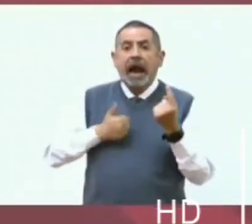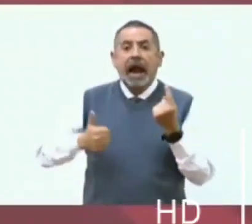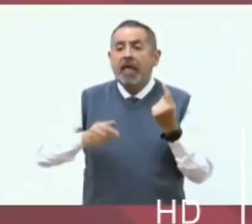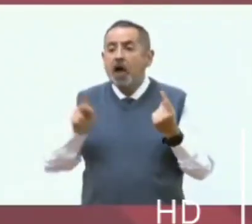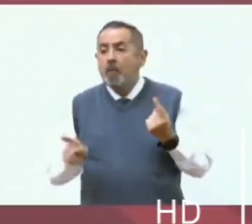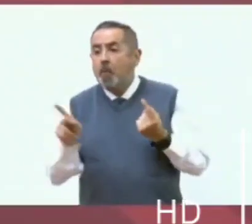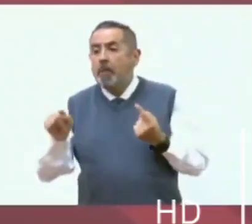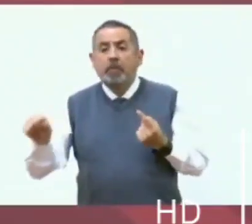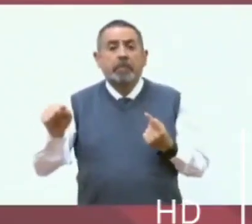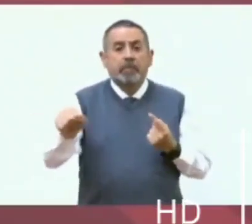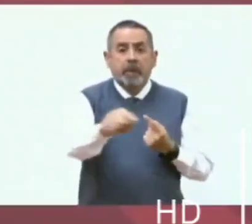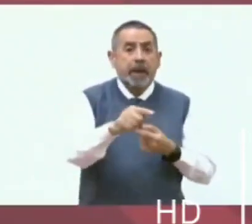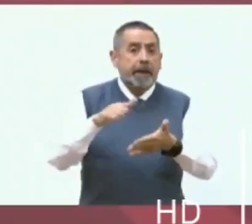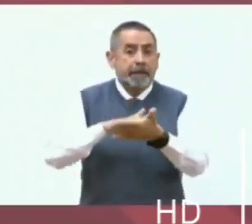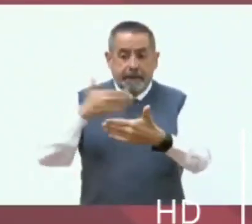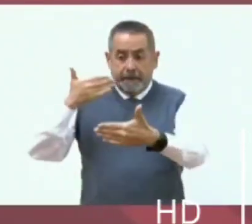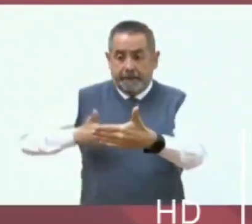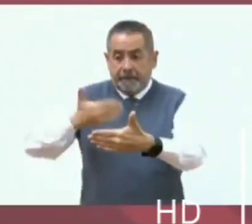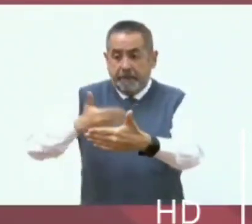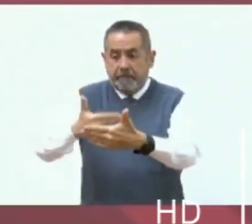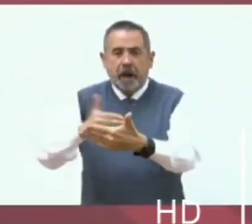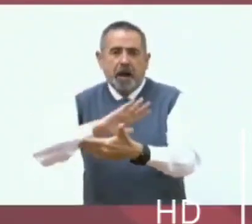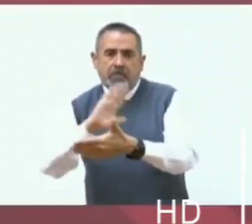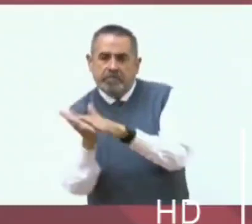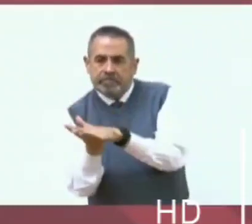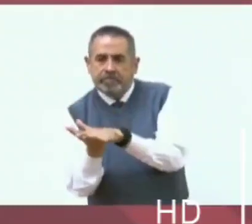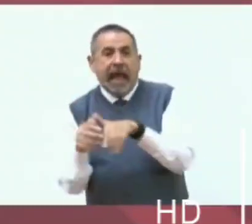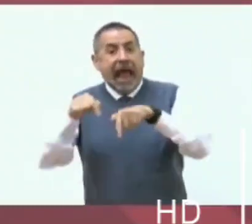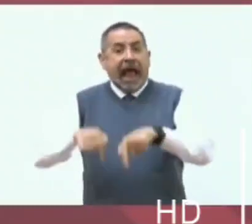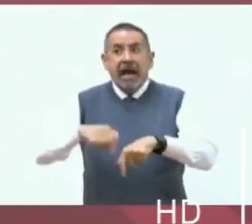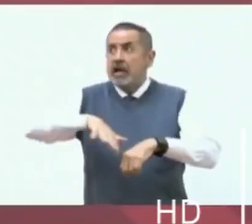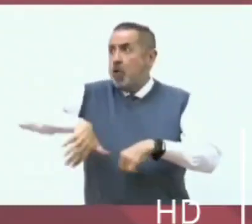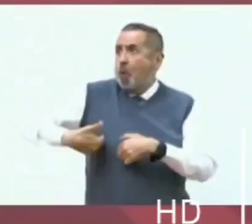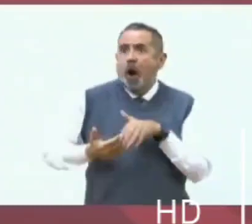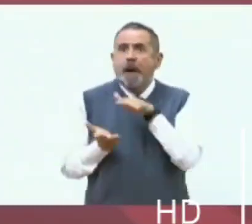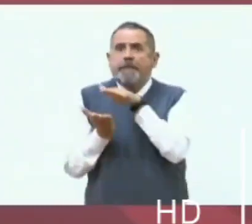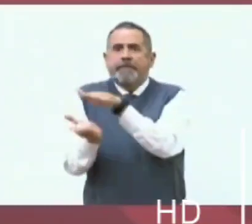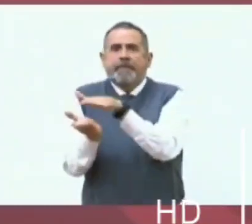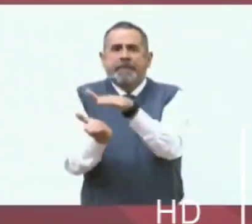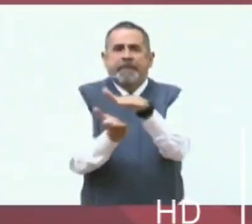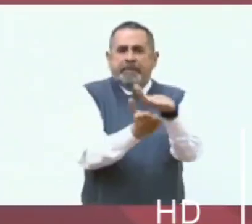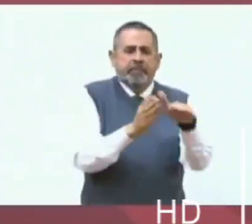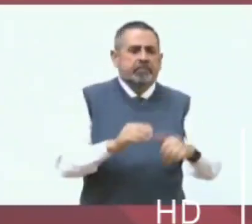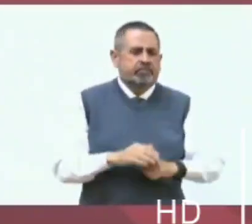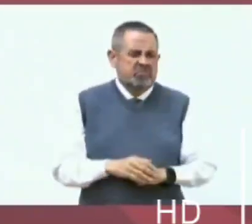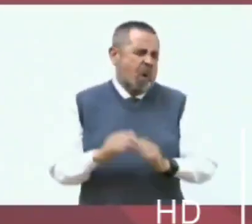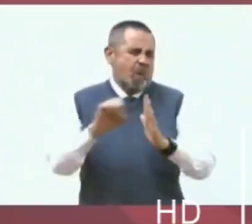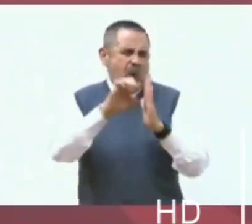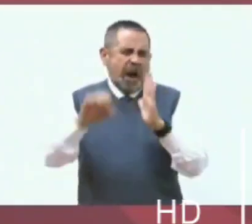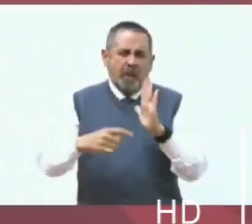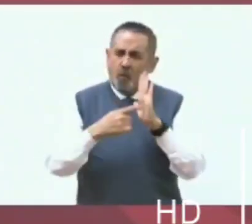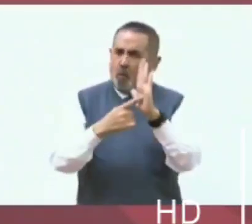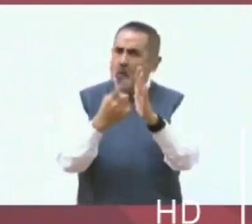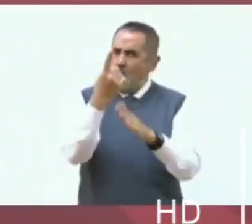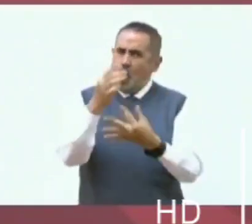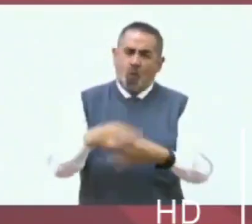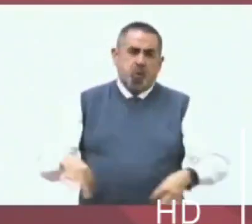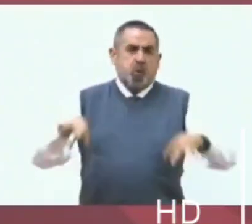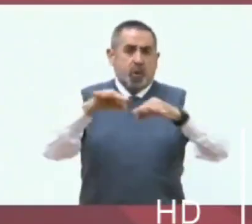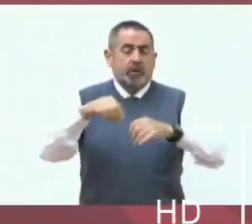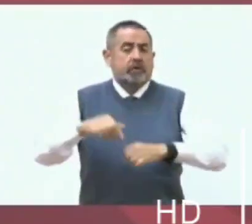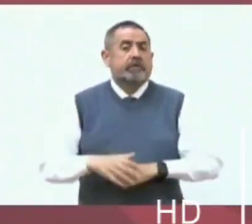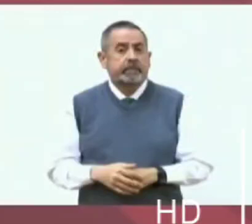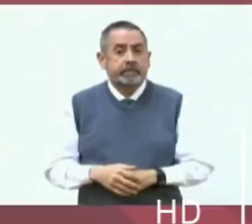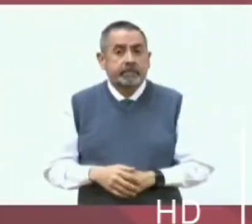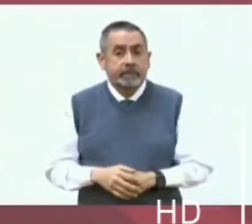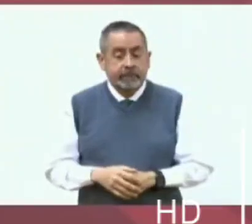cuyos documentos se resguardan en los fondos de este archivo. Pondremos un ejemplo emblemático. En